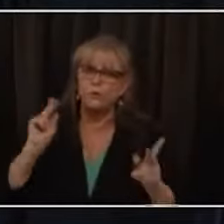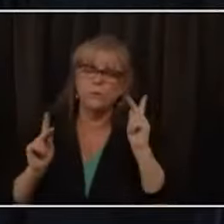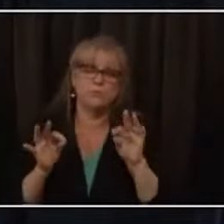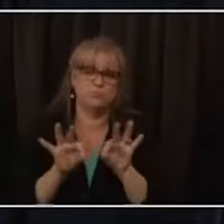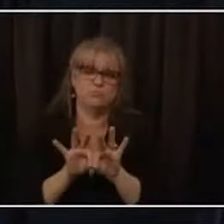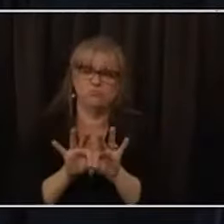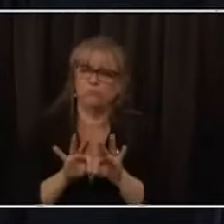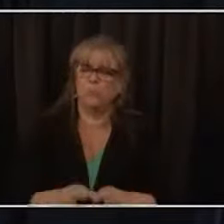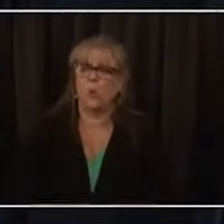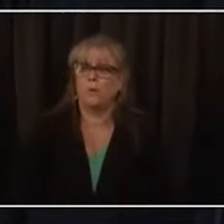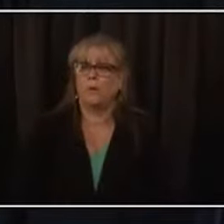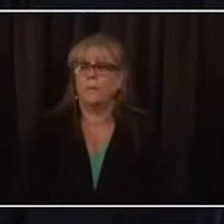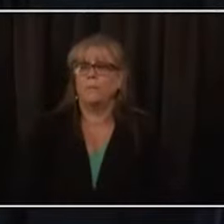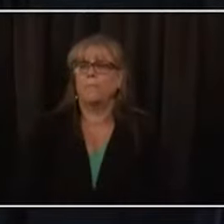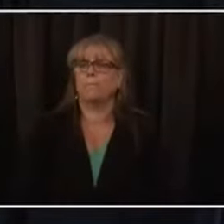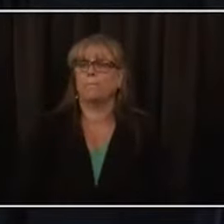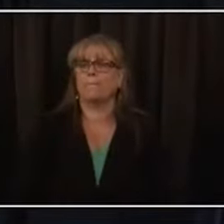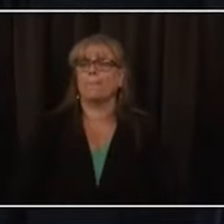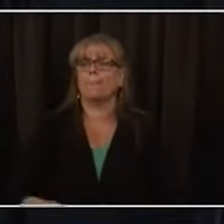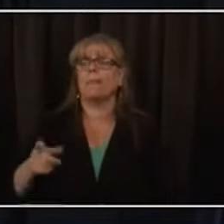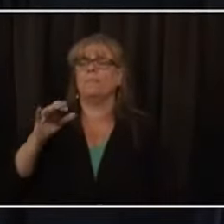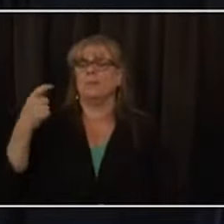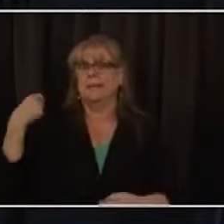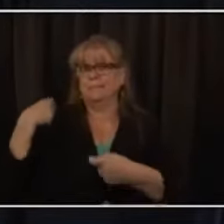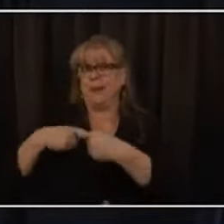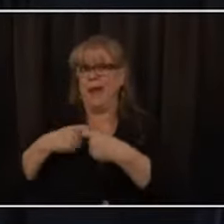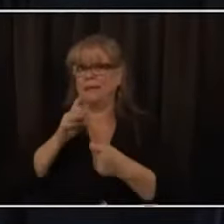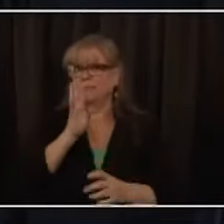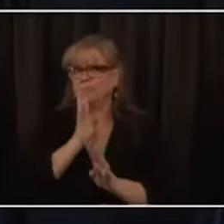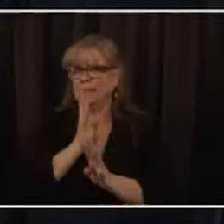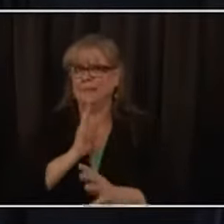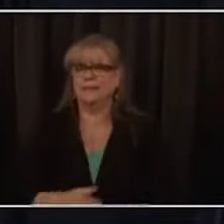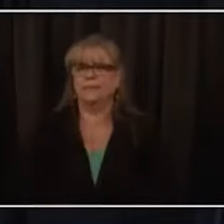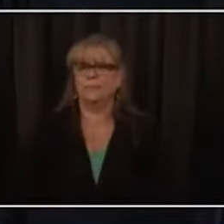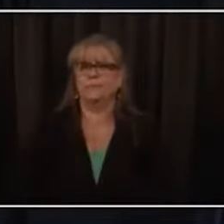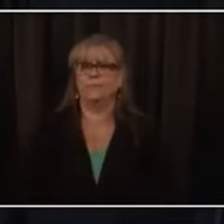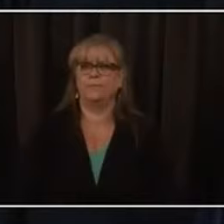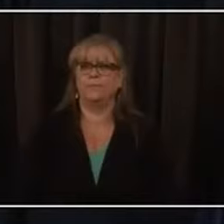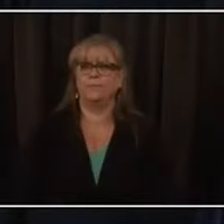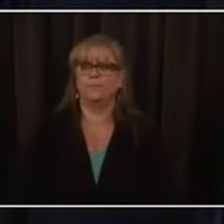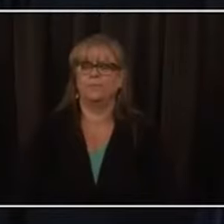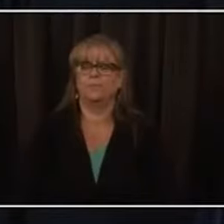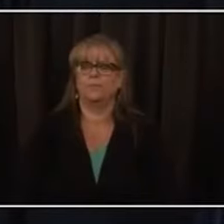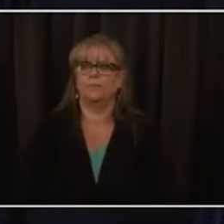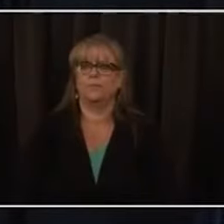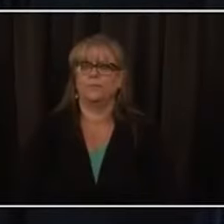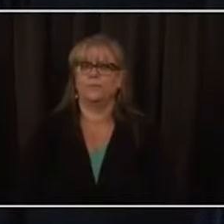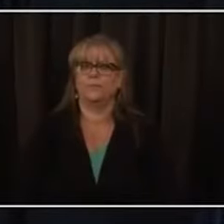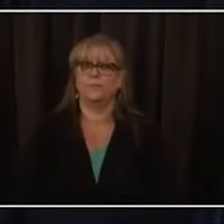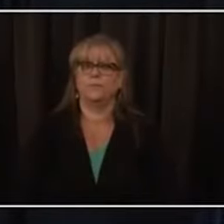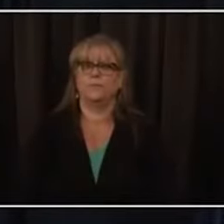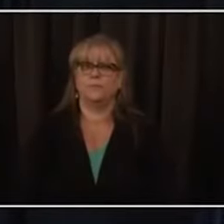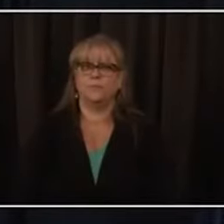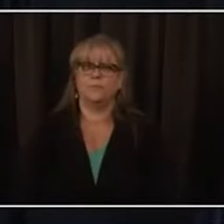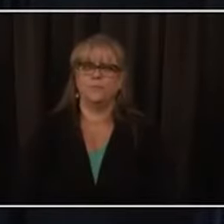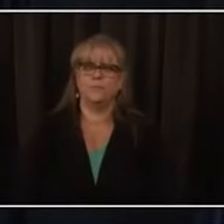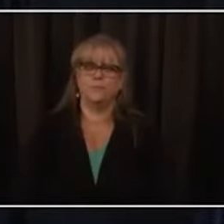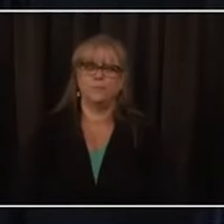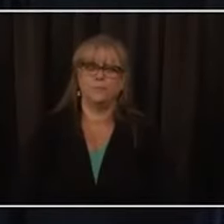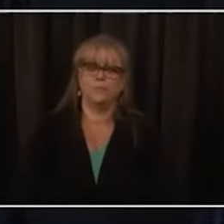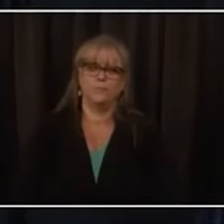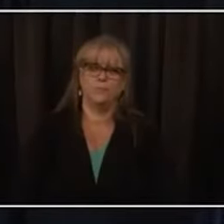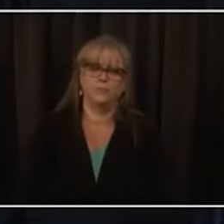Hello, Governor. Jesús Carrasquel from Noticias Univisión Colorado. Gobernador, le tengo dos preguntas. Primero, sigue el proceso de vacunación contra